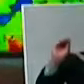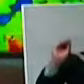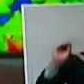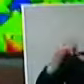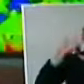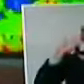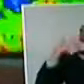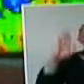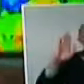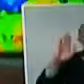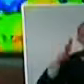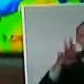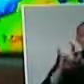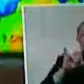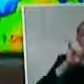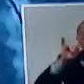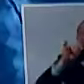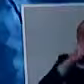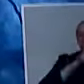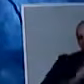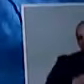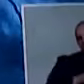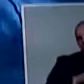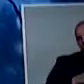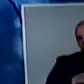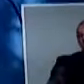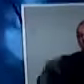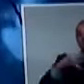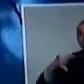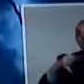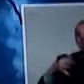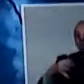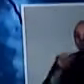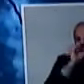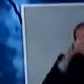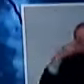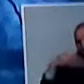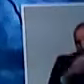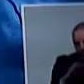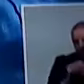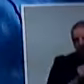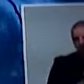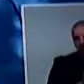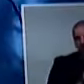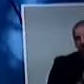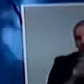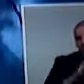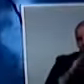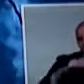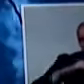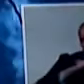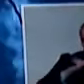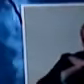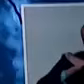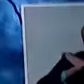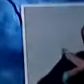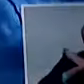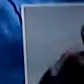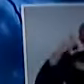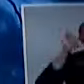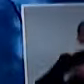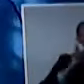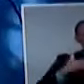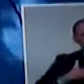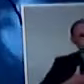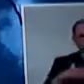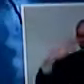Esperanza, en el municipio Viñales. La salida al sudeste del Golfo de México. Pero detrás viene todo lo que